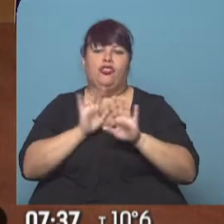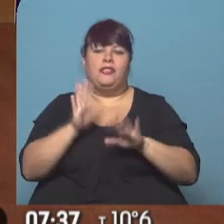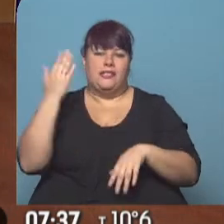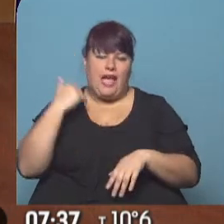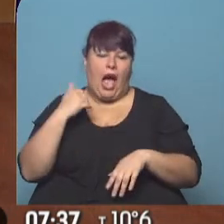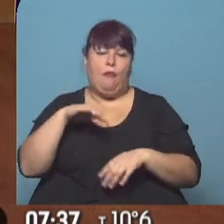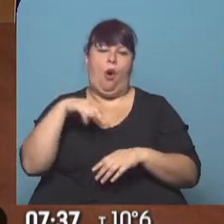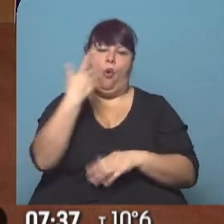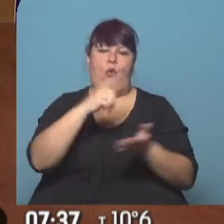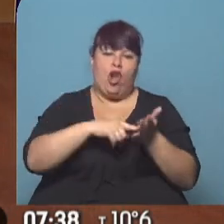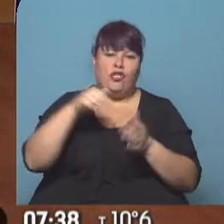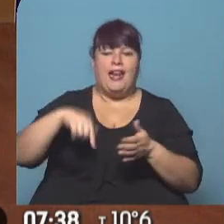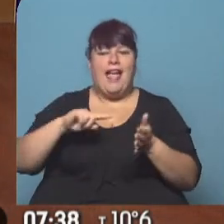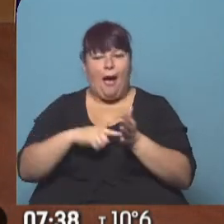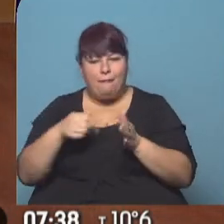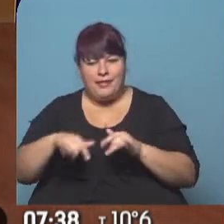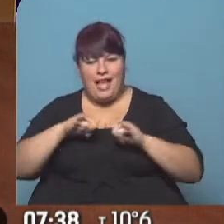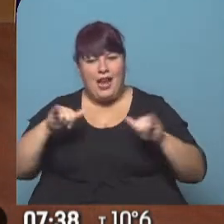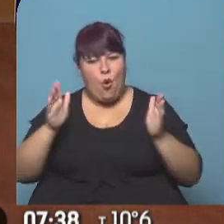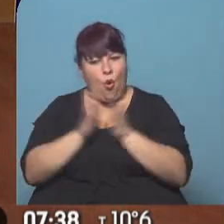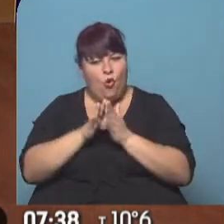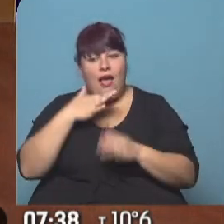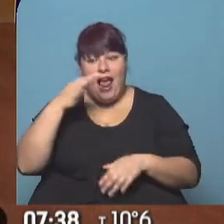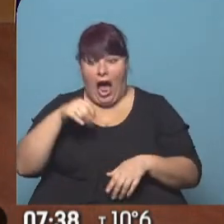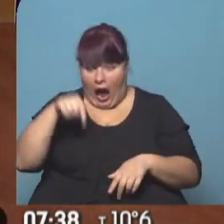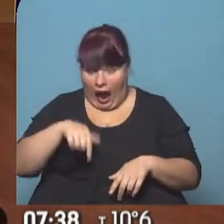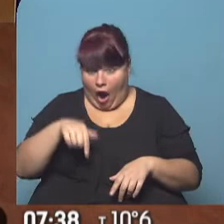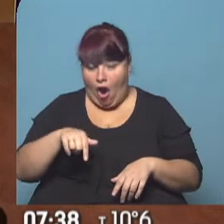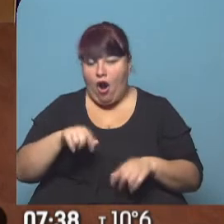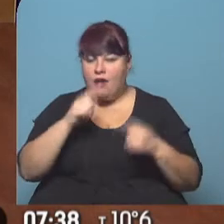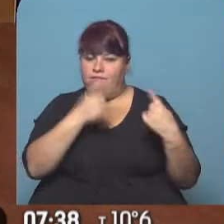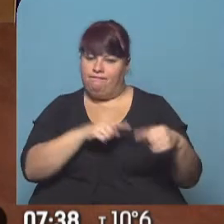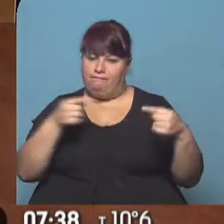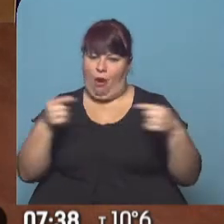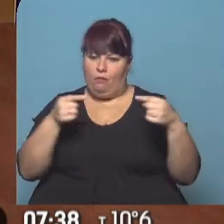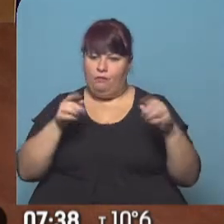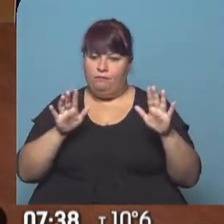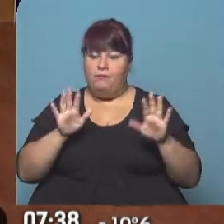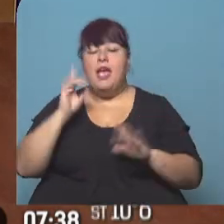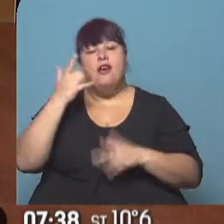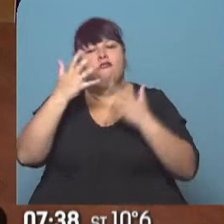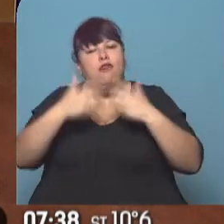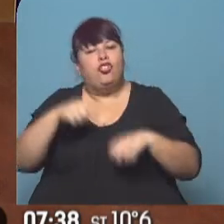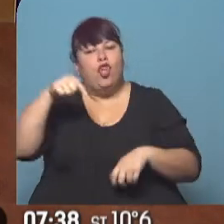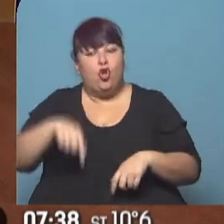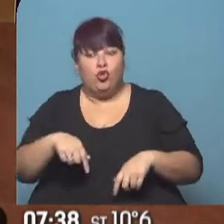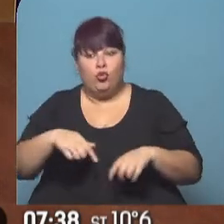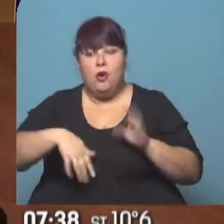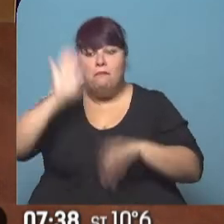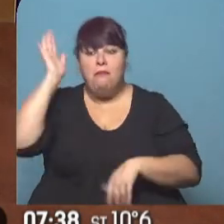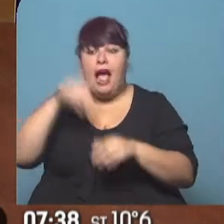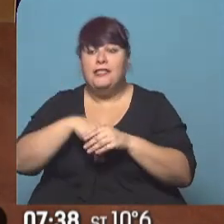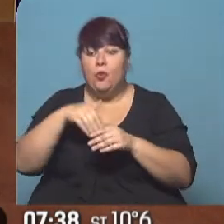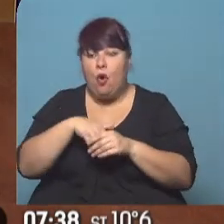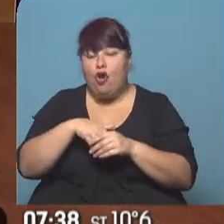tanto la provincia de Buenos Aires como la ciudad de Buenos Aires juntos. Pero lo cierto es que hoy hay diferencias y Proyecto Sur tiene una masa de votos